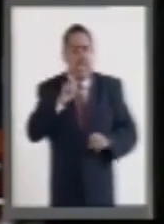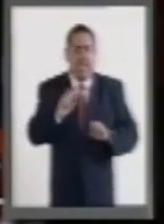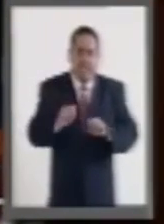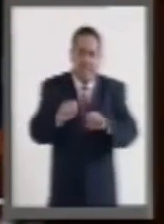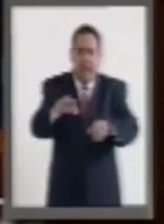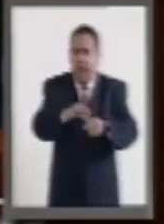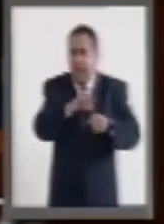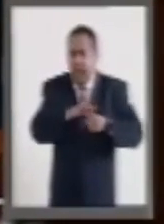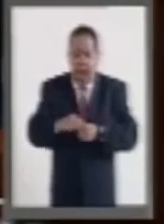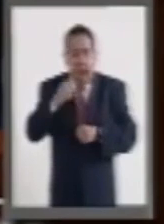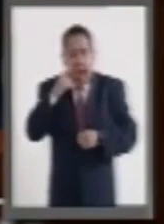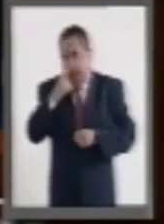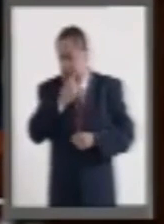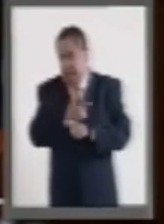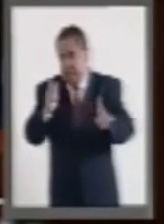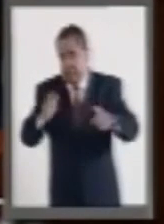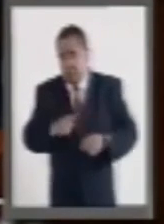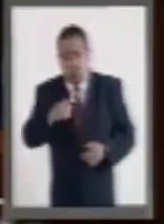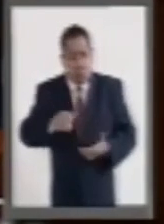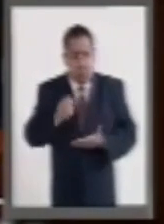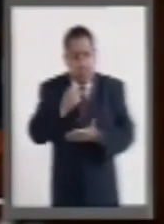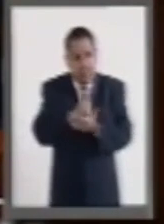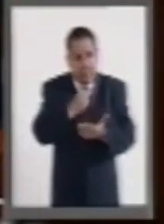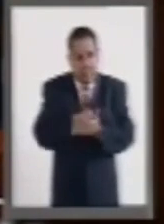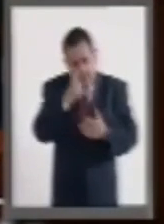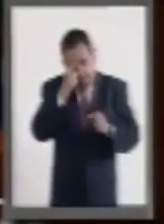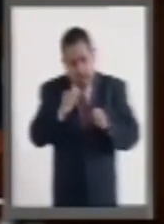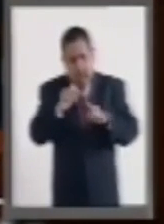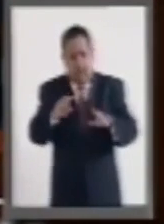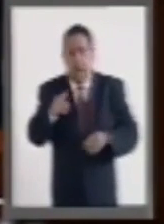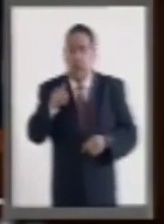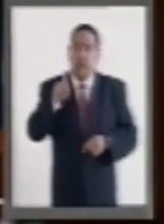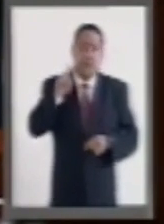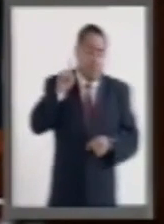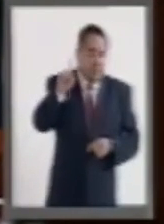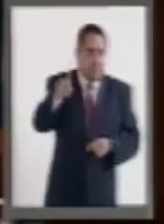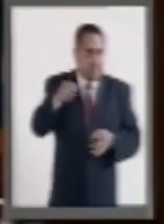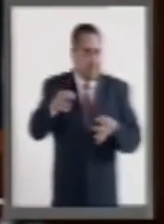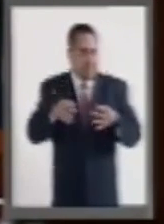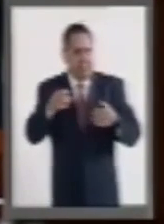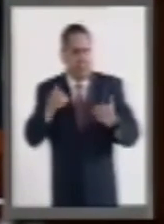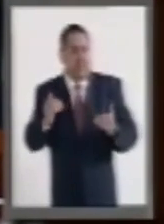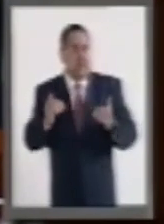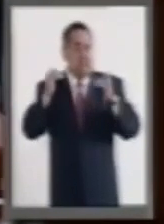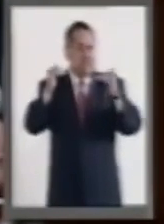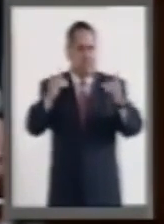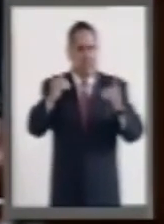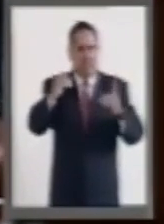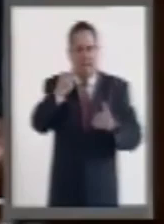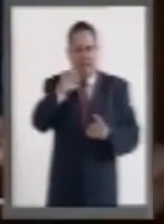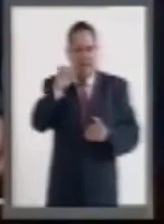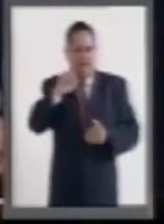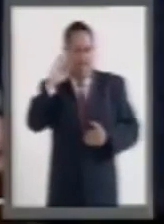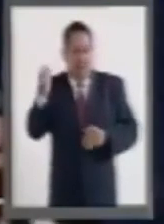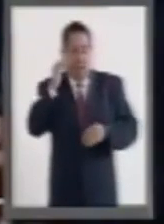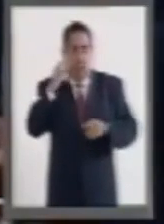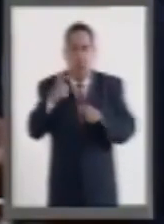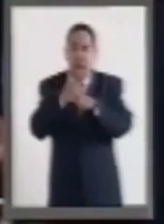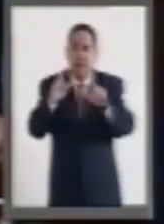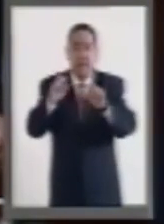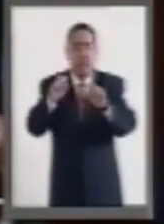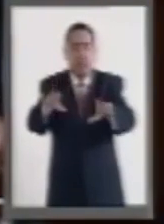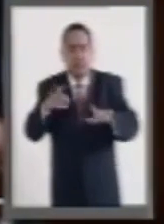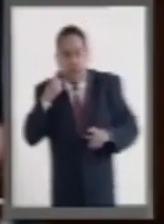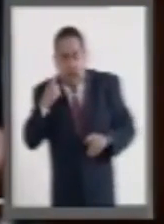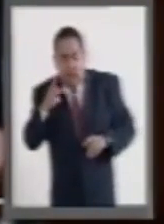Zacatecas. Exigimos que permitan que la Sala Superior del Tribunal Electoral actúe con libertad en el recurso